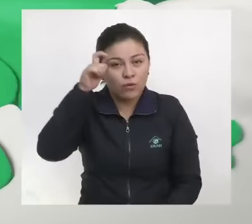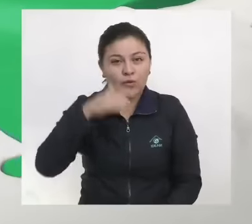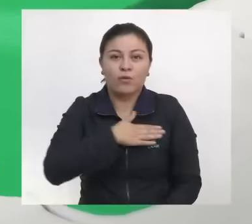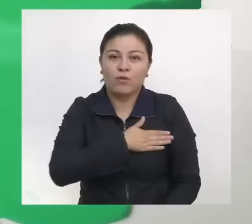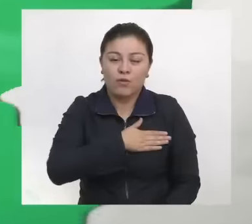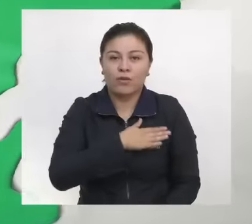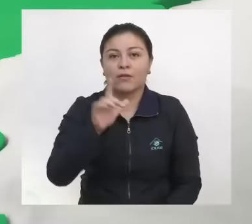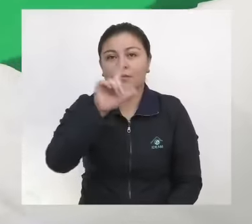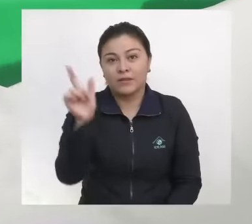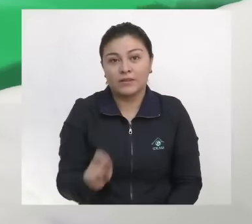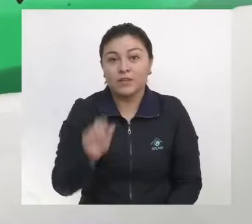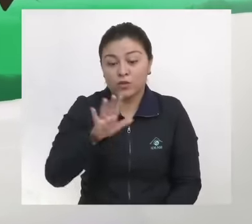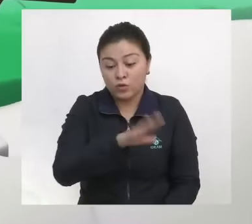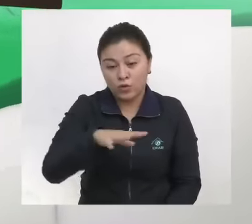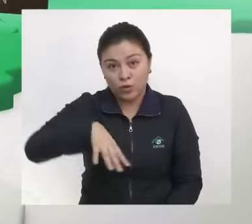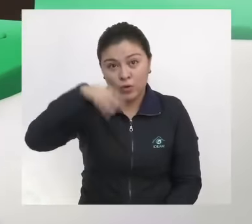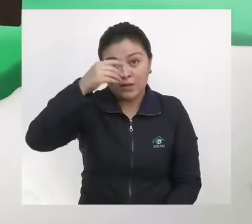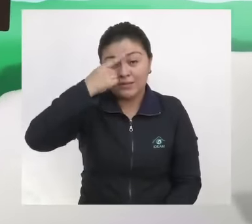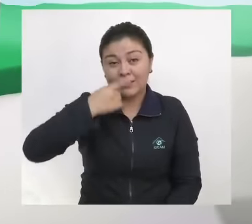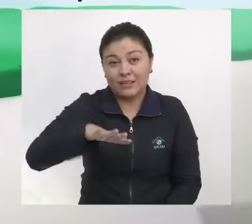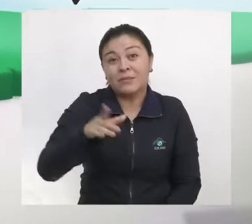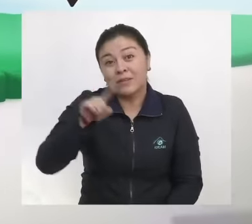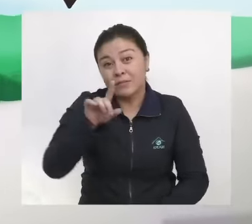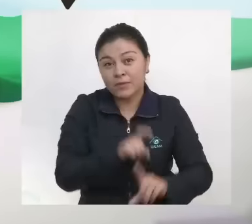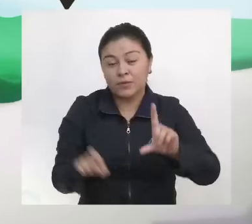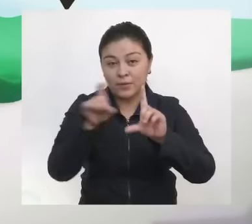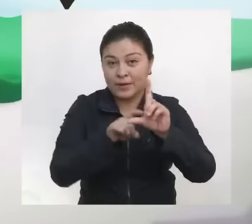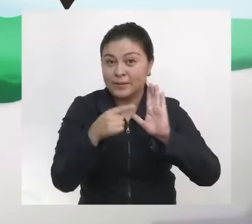de la